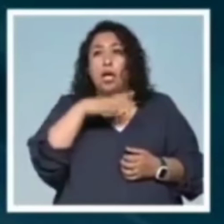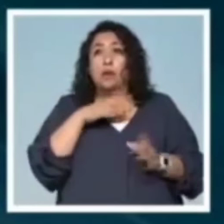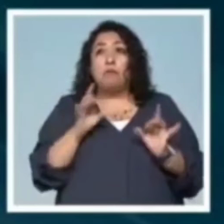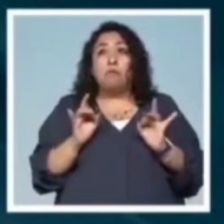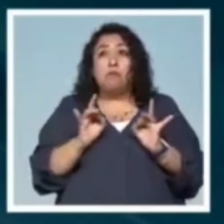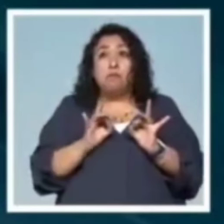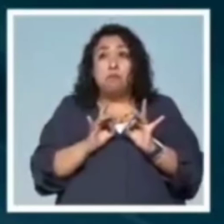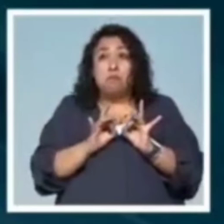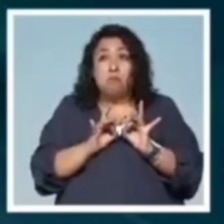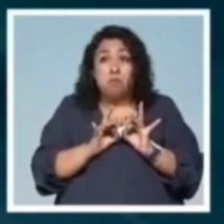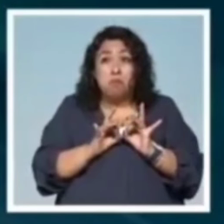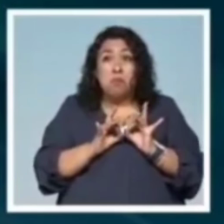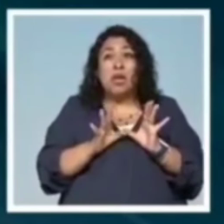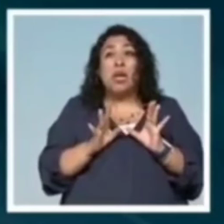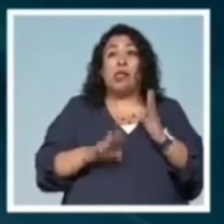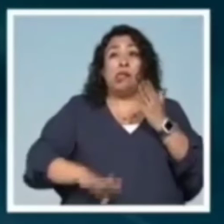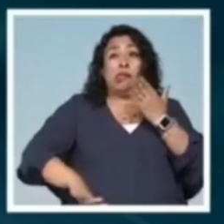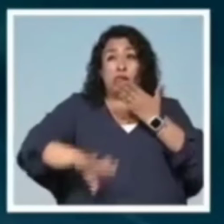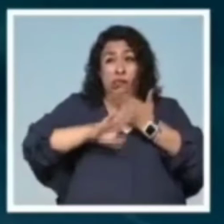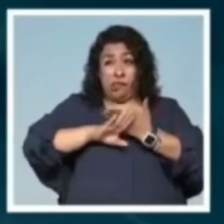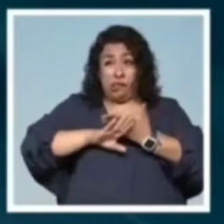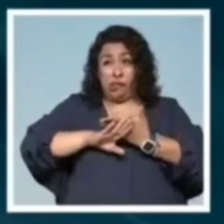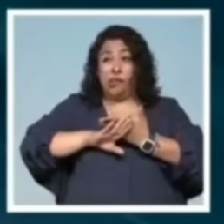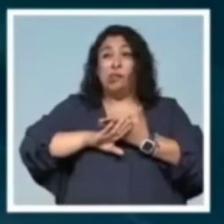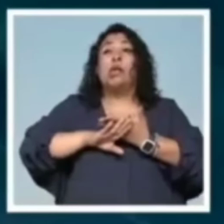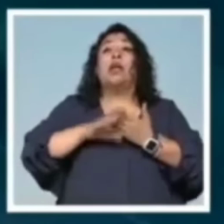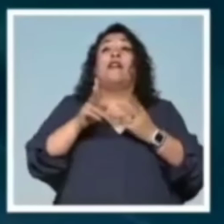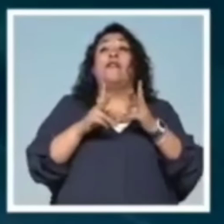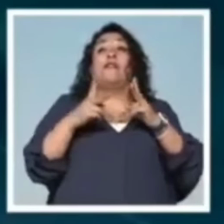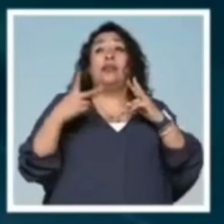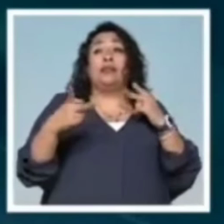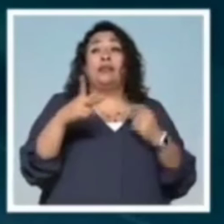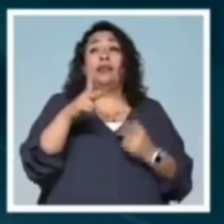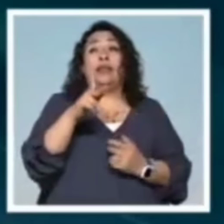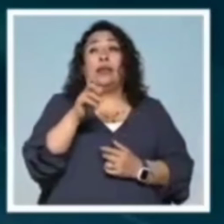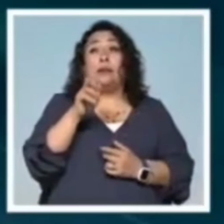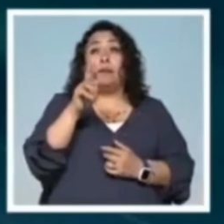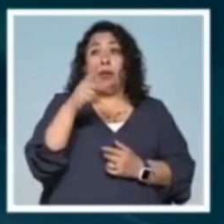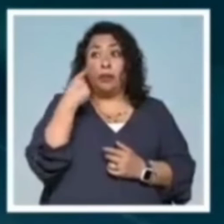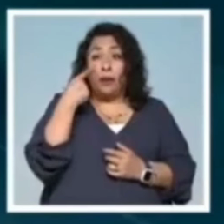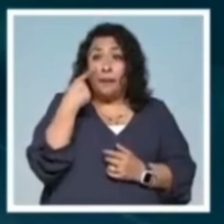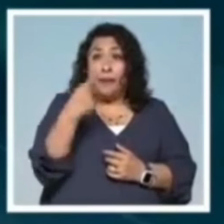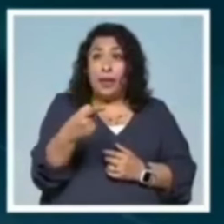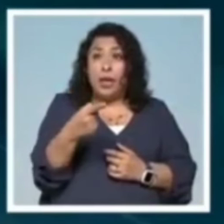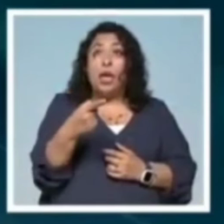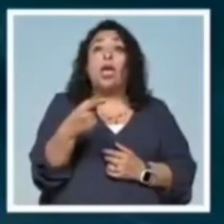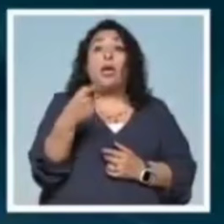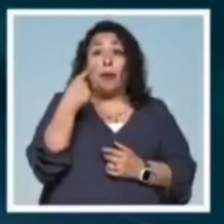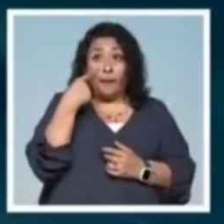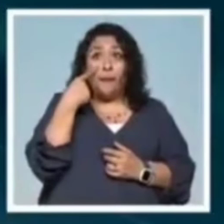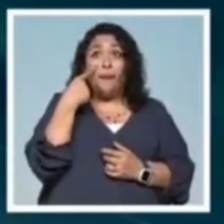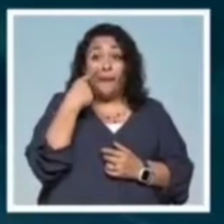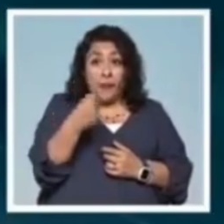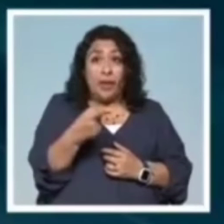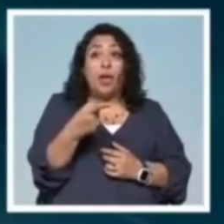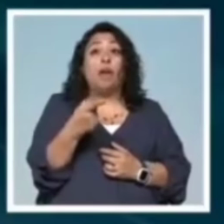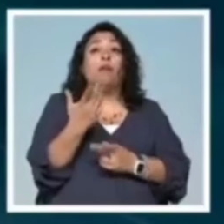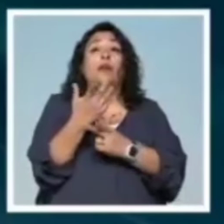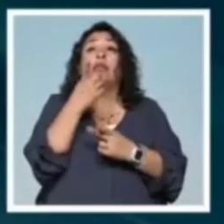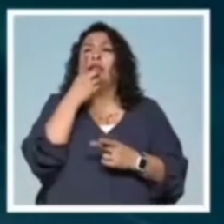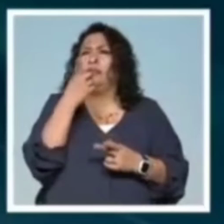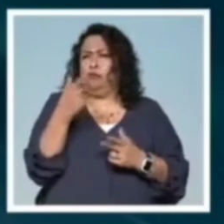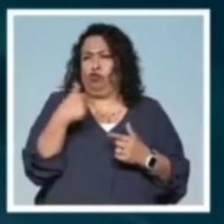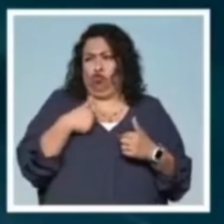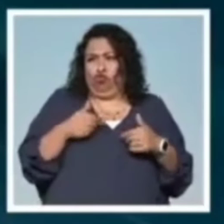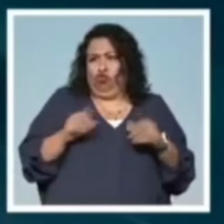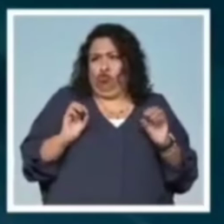pasa su agresión, la vecina, que es Petra, lo ve, ¿no? Logra verlo, entonces dice, es que no hice